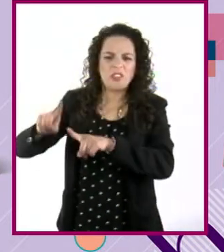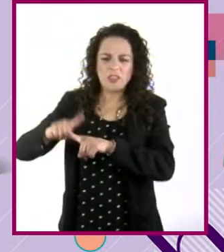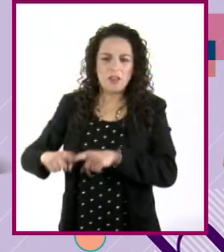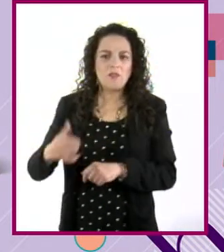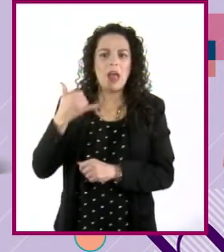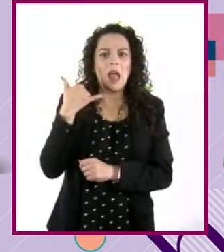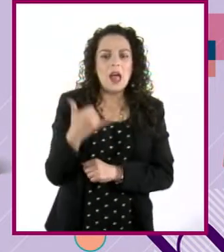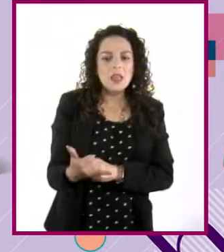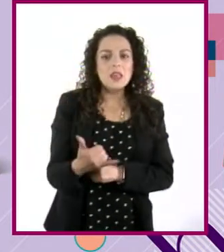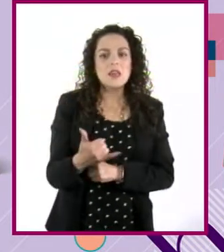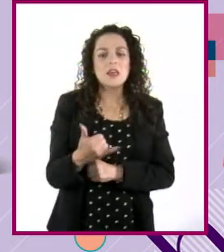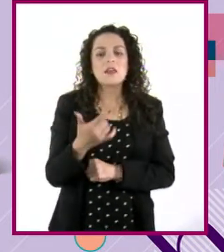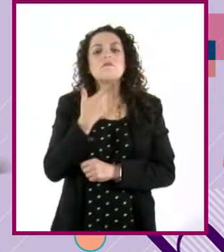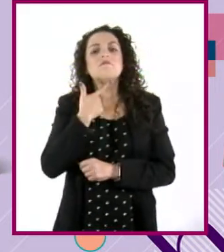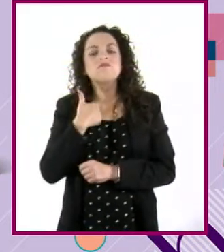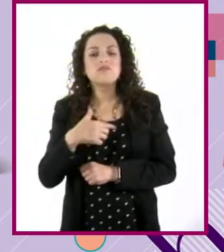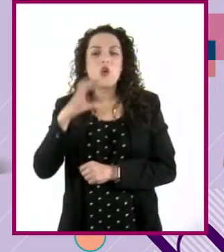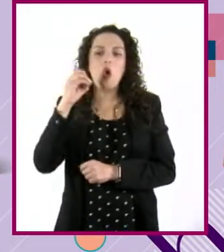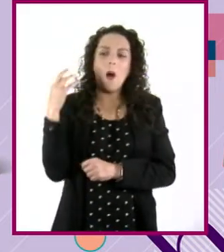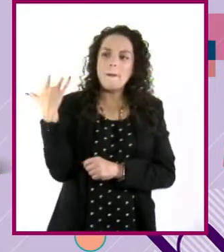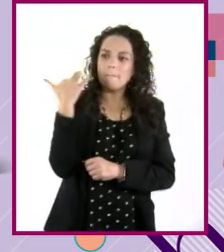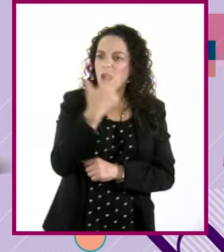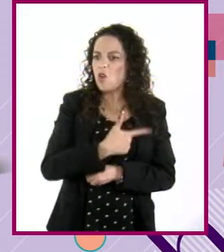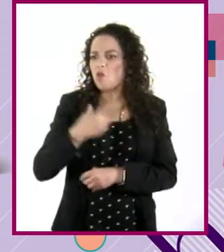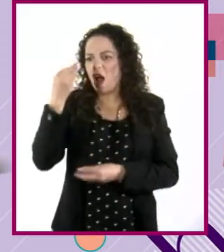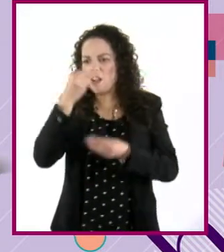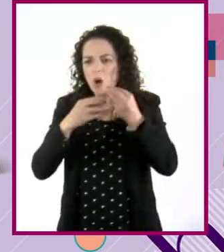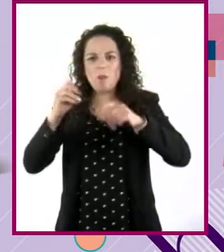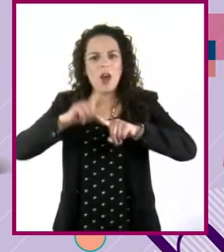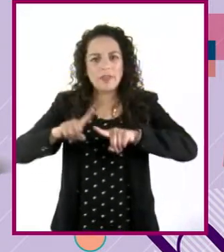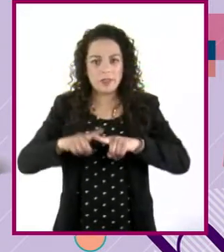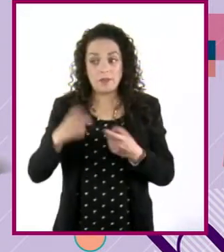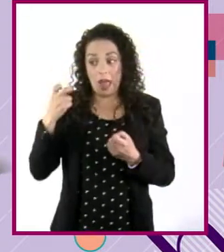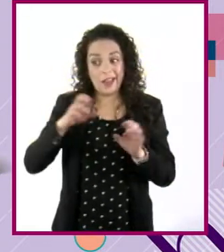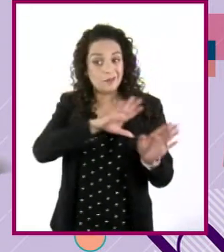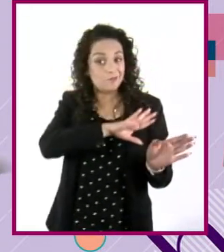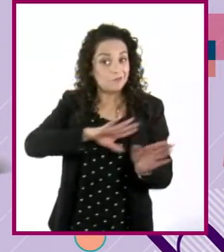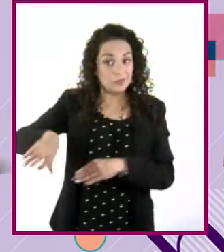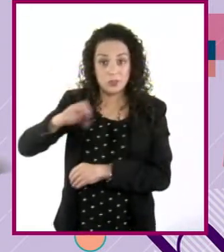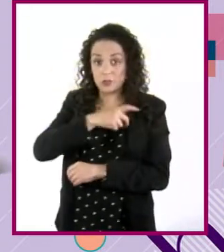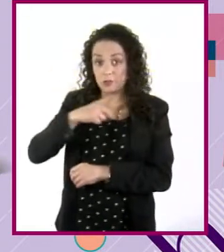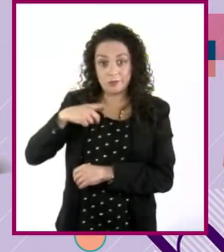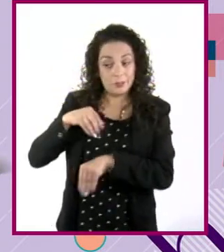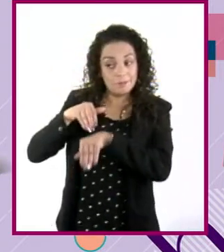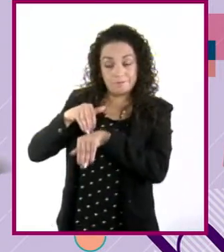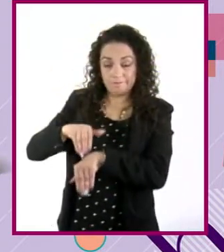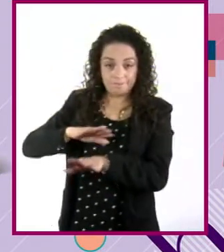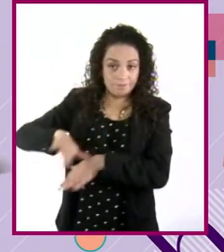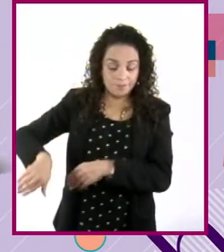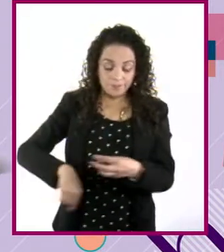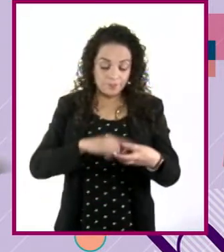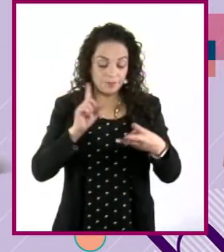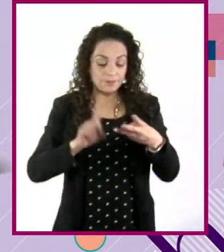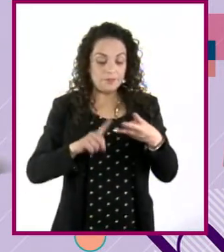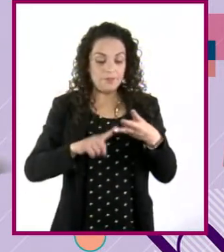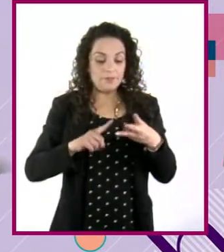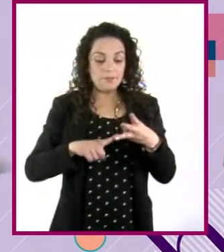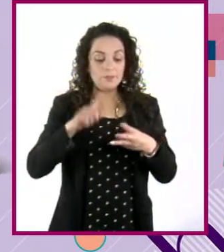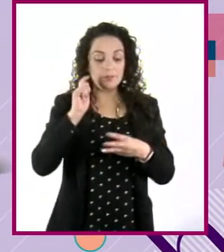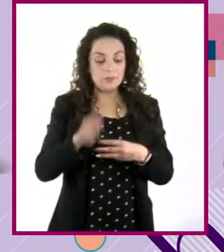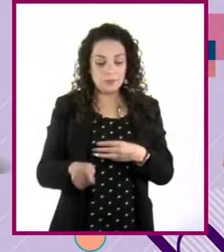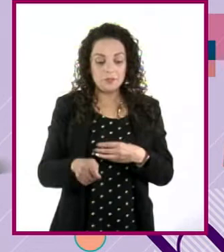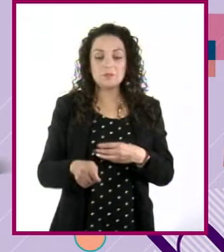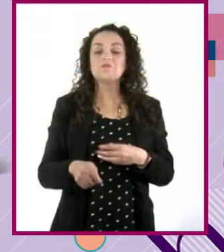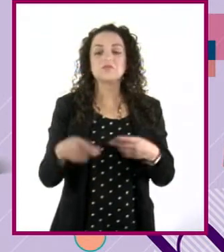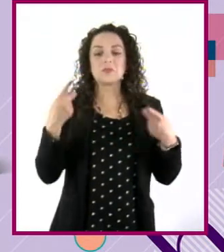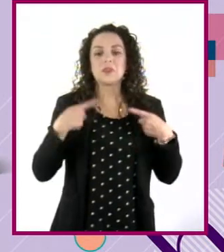rechazarse siempre y nunca ser obedecidos. Finalmente, en tercer lugar, estaban los comportamientos